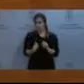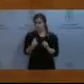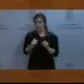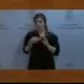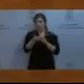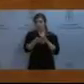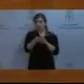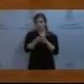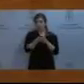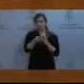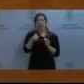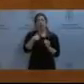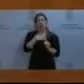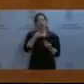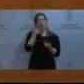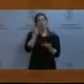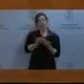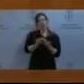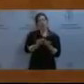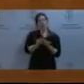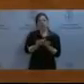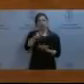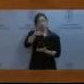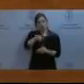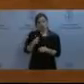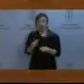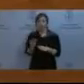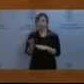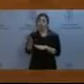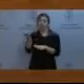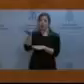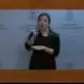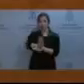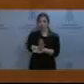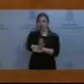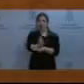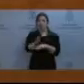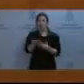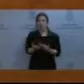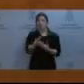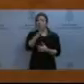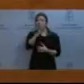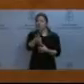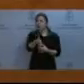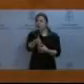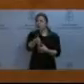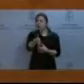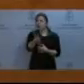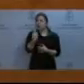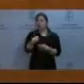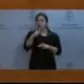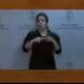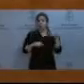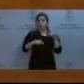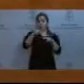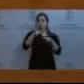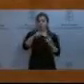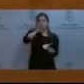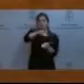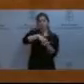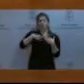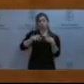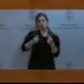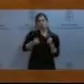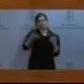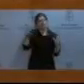es lo que pretendo demostrar hoy con esta moción. ¿Por qué la construcción de un centro de salud es